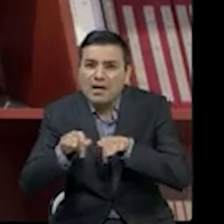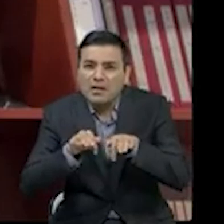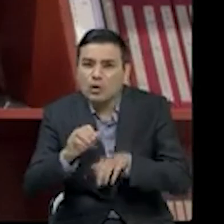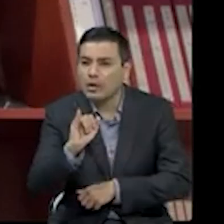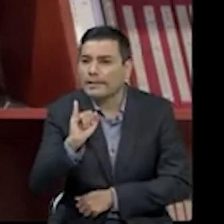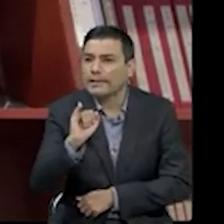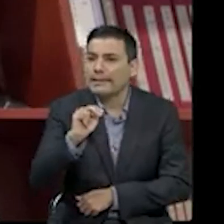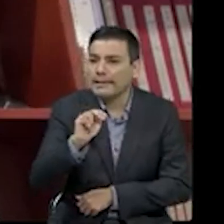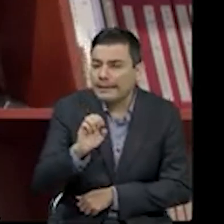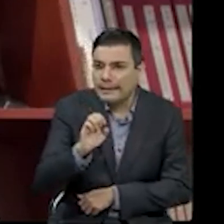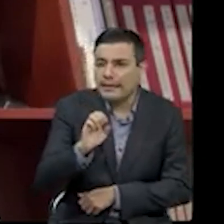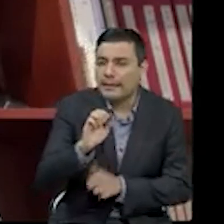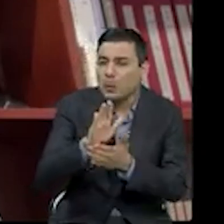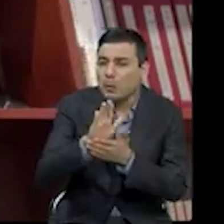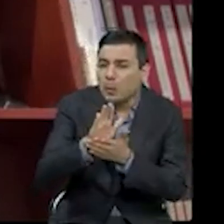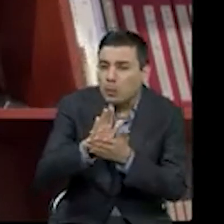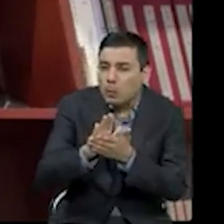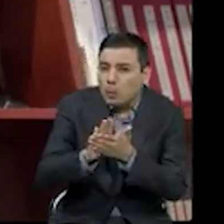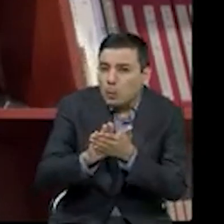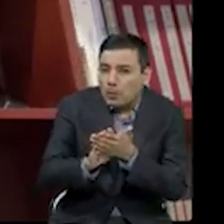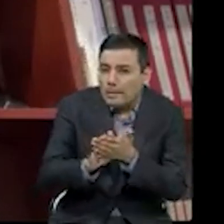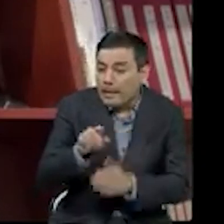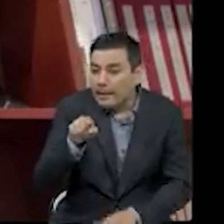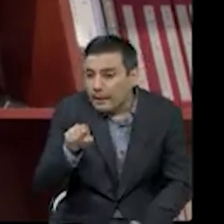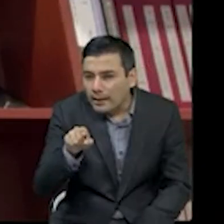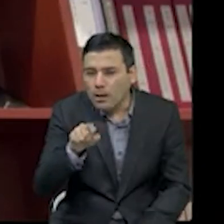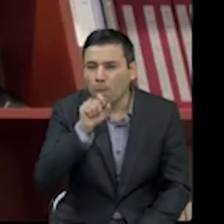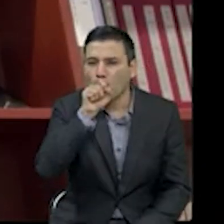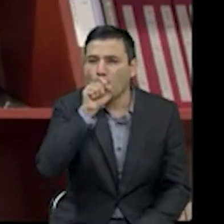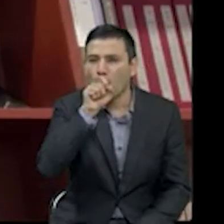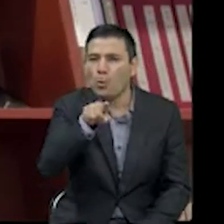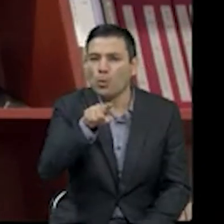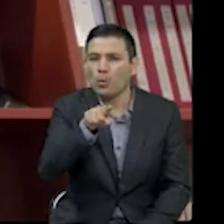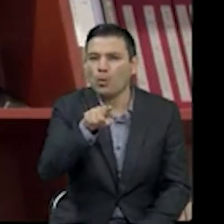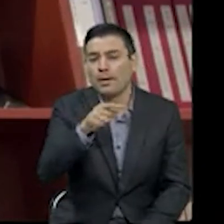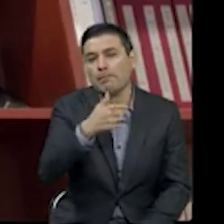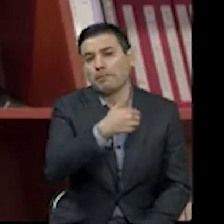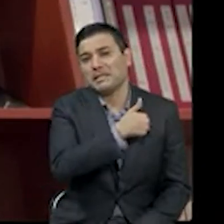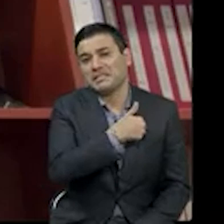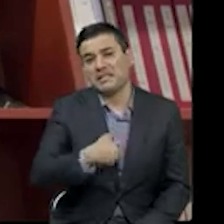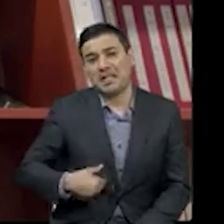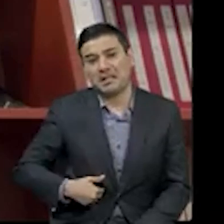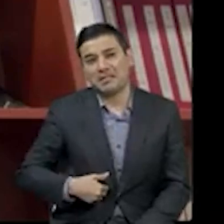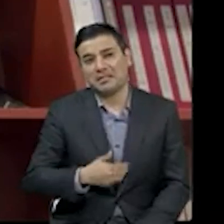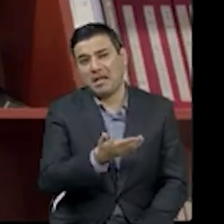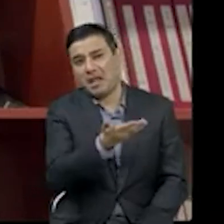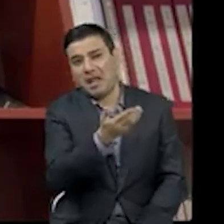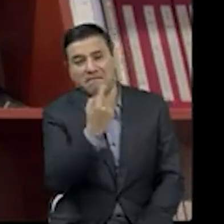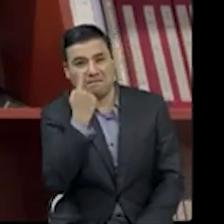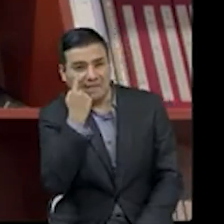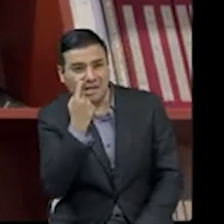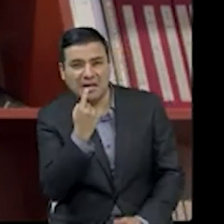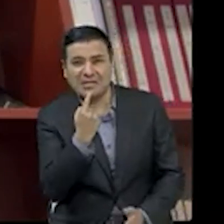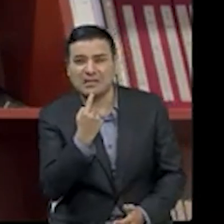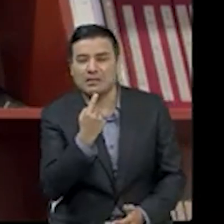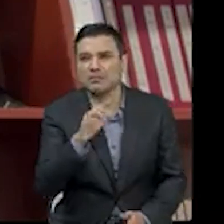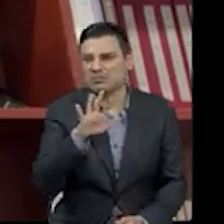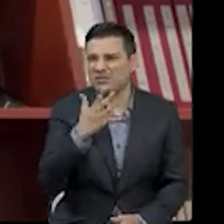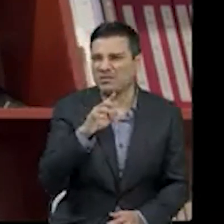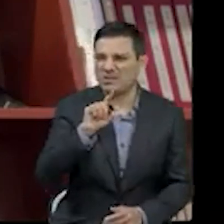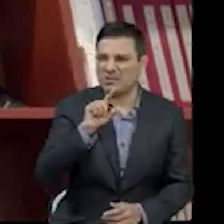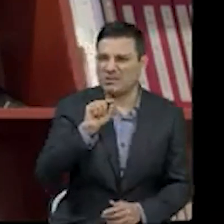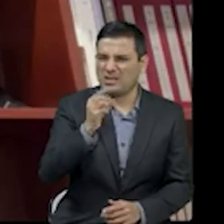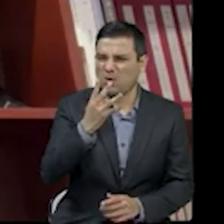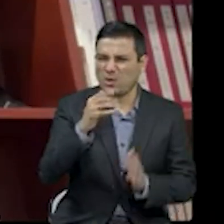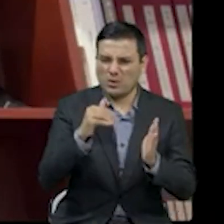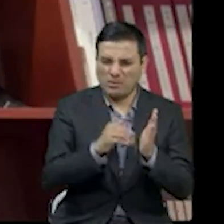estructura del órgano electoral con el ingreso del presidente de la República, que anda por el orden de